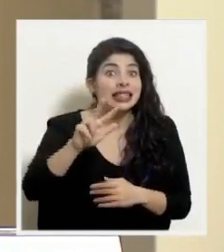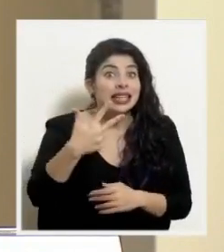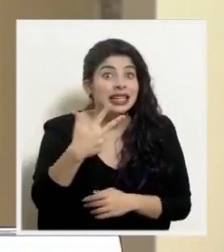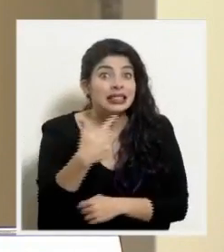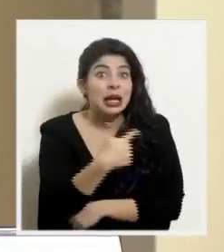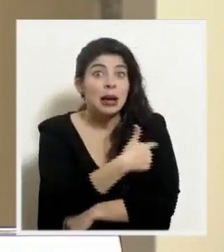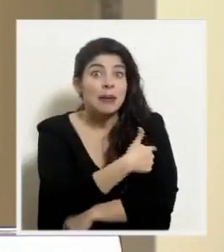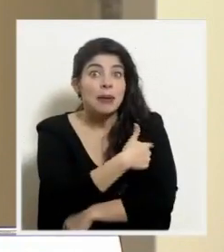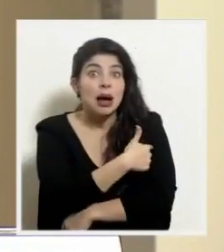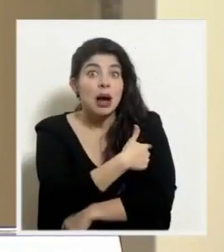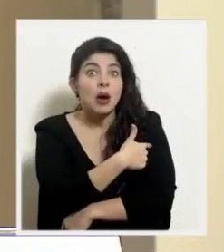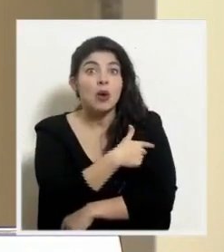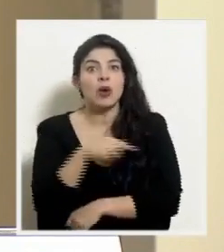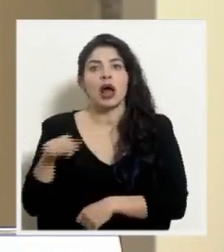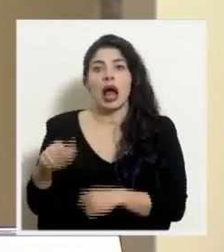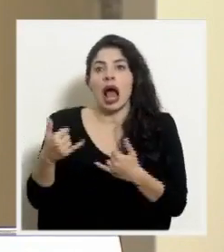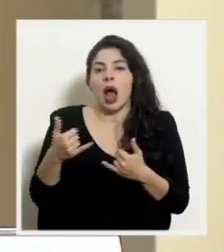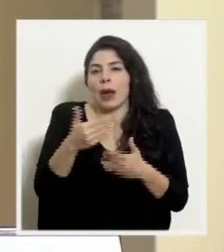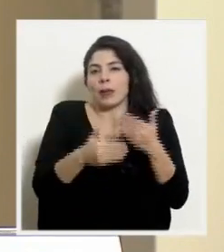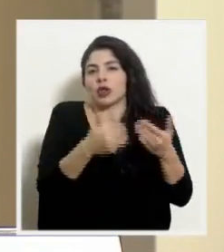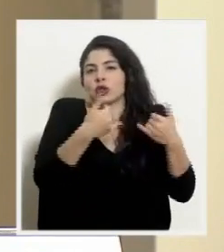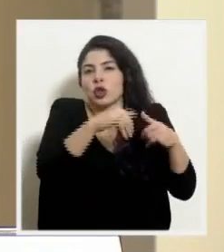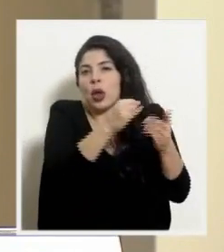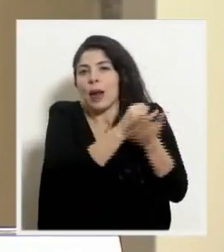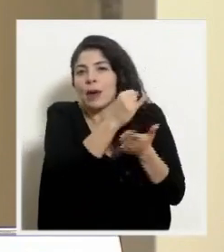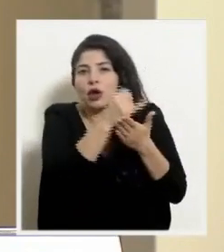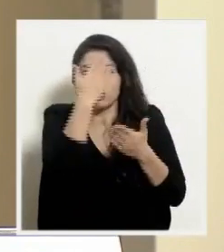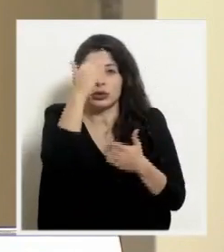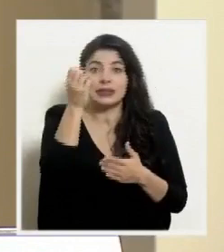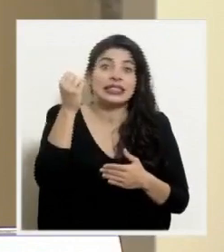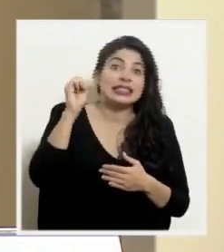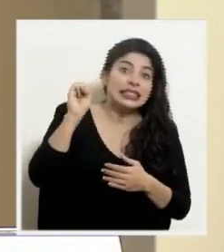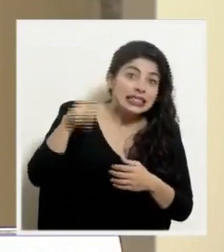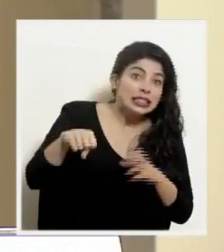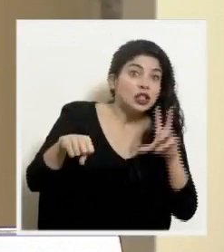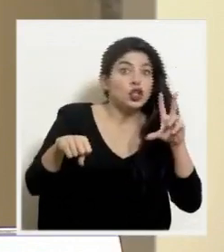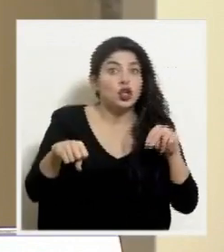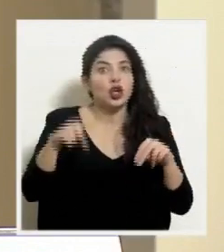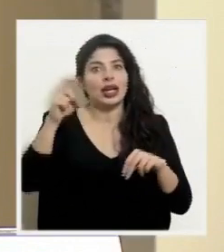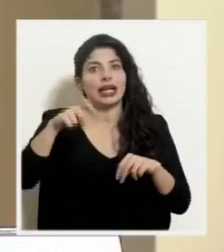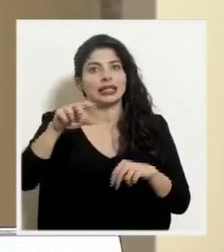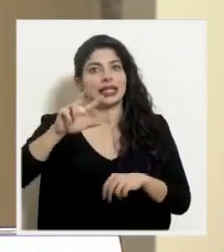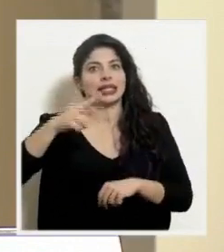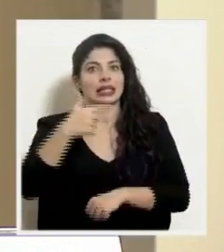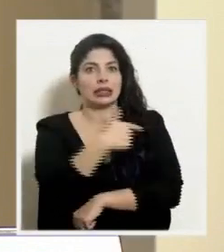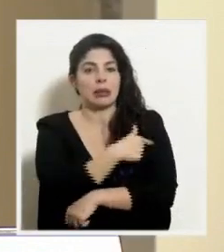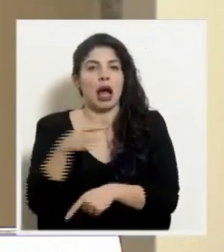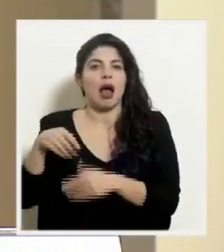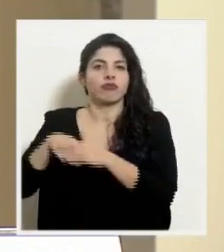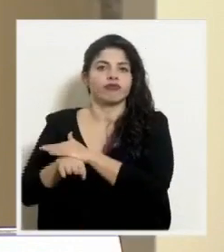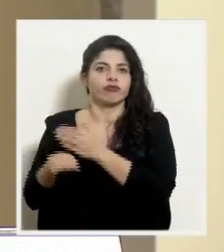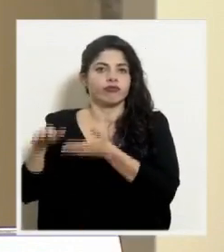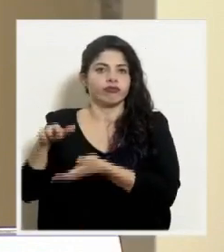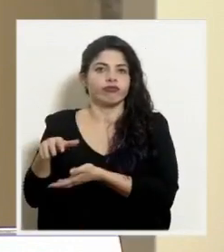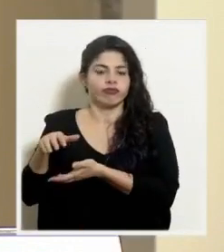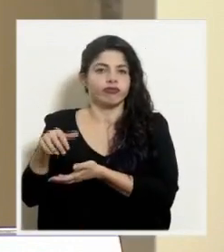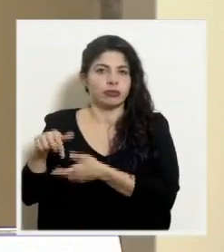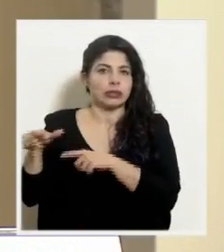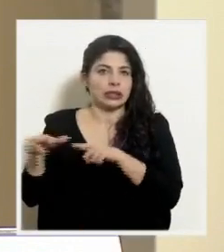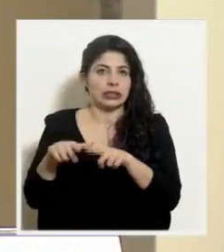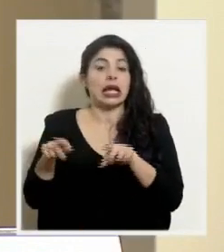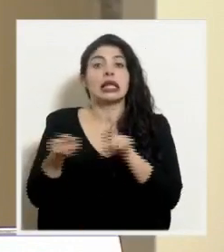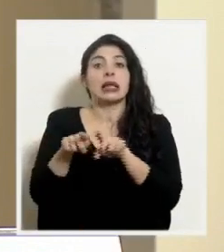dosis, que actualmente es un proceso de investigación que se está desarrollando, y además nos